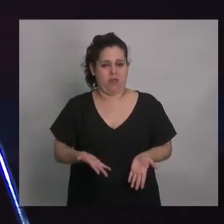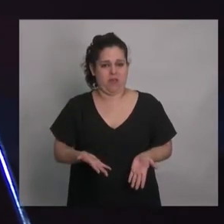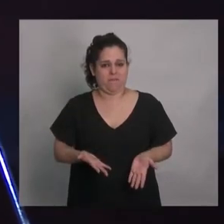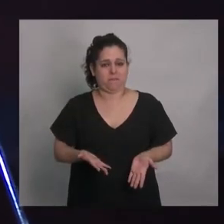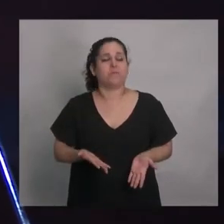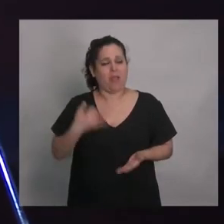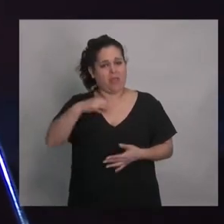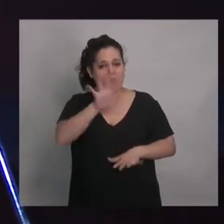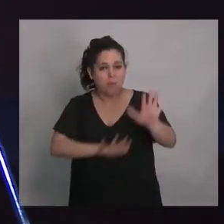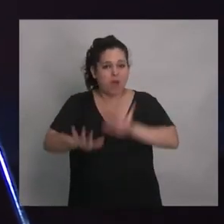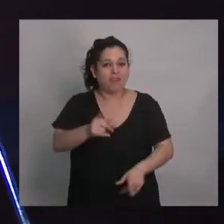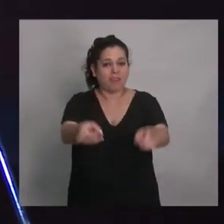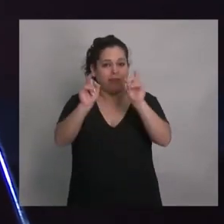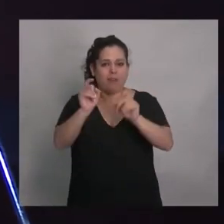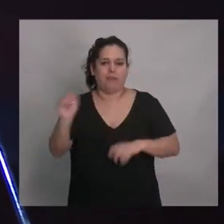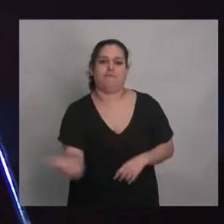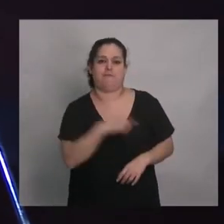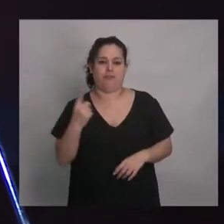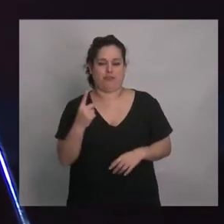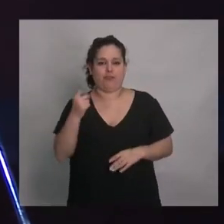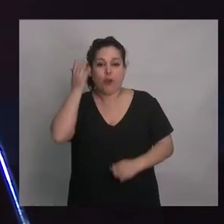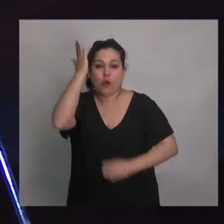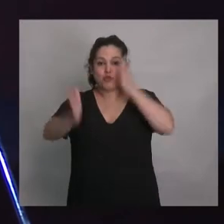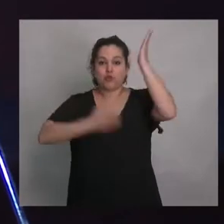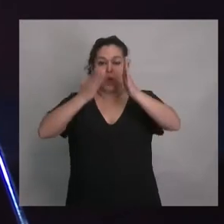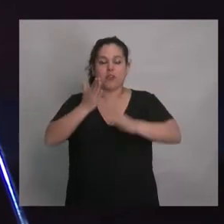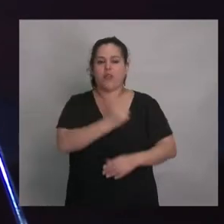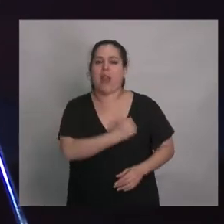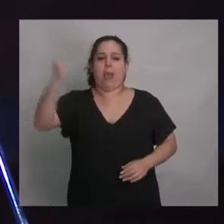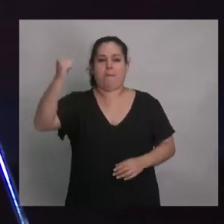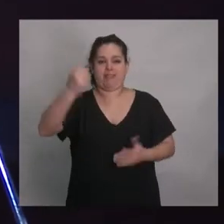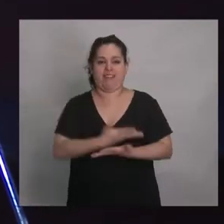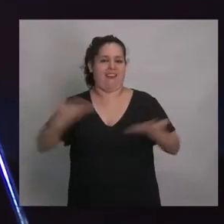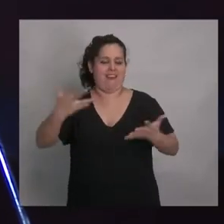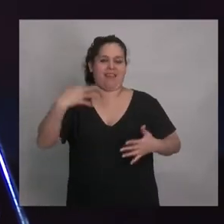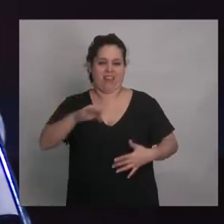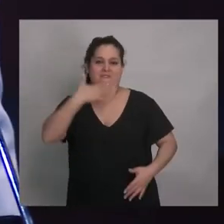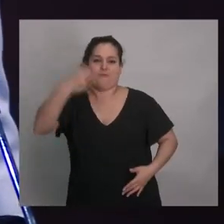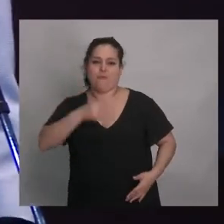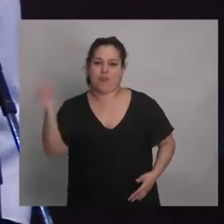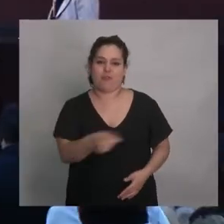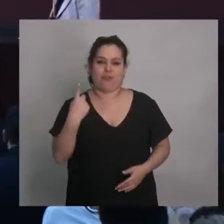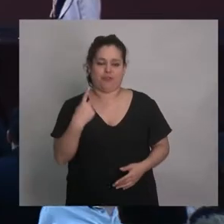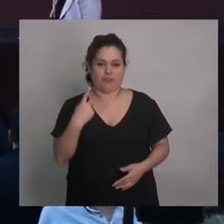y lo tenemos que hacer nosotros el sueño de la patria grande muchas gracias